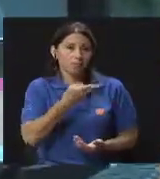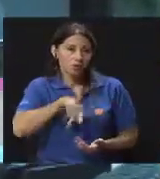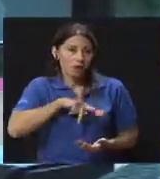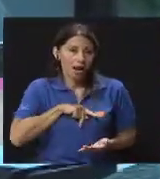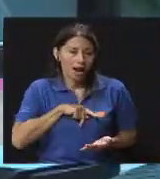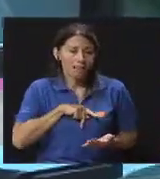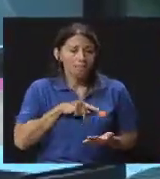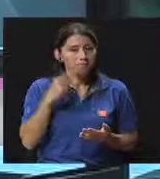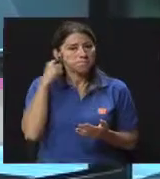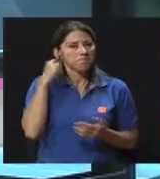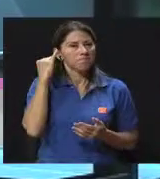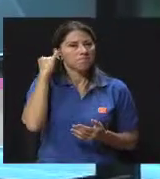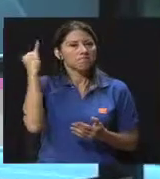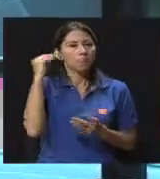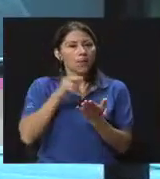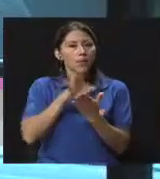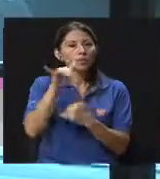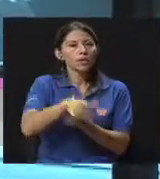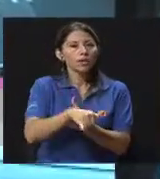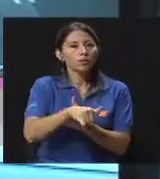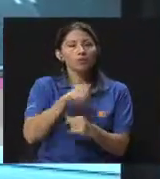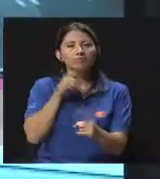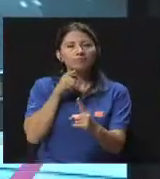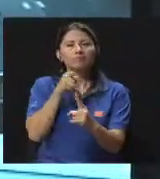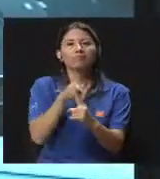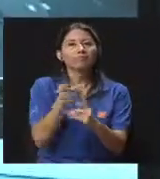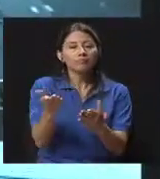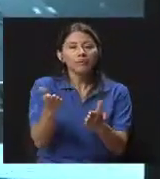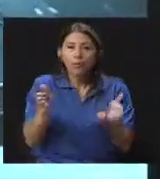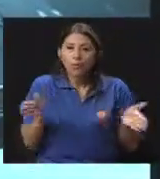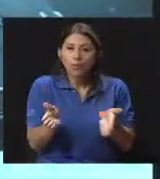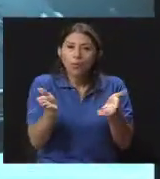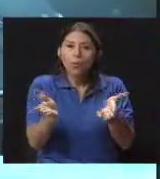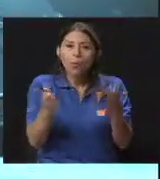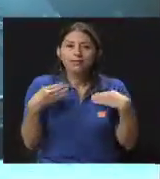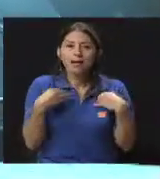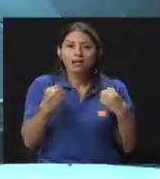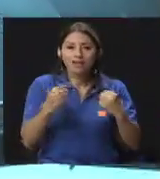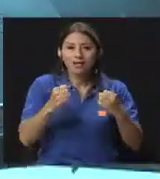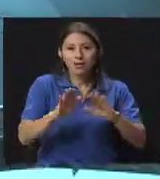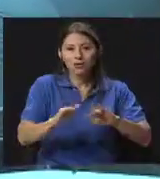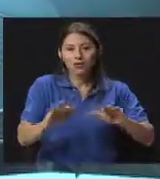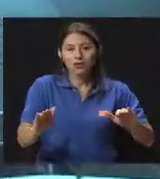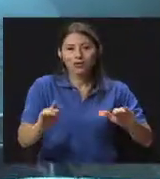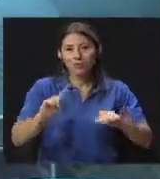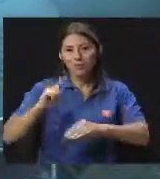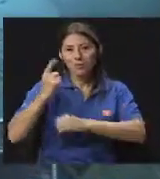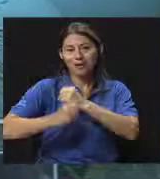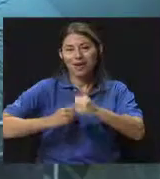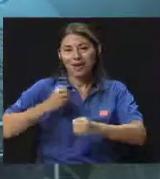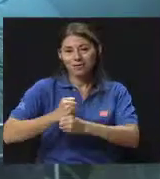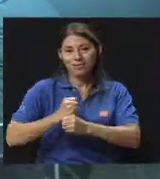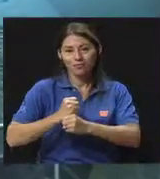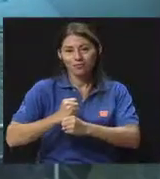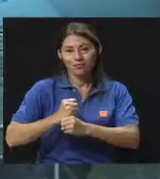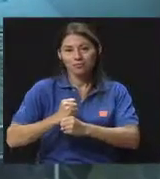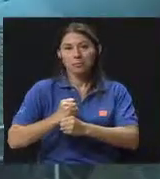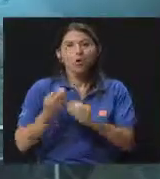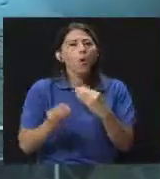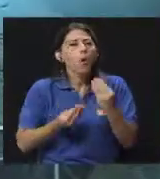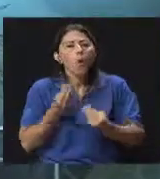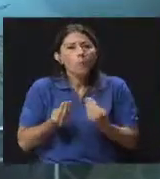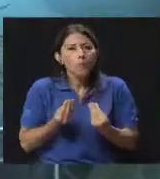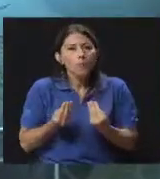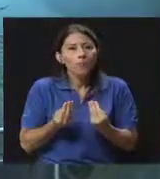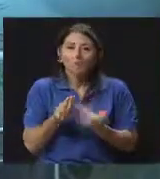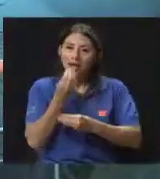desarrollamos este proyecto que busca o tiene como finalidad promover la salud de los niños durante el primer año de vida a través de una alimentación